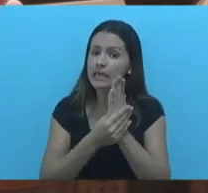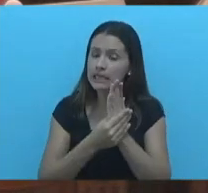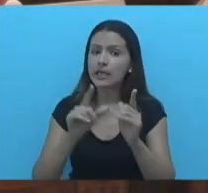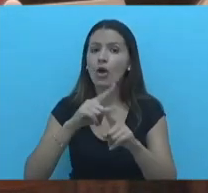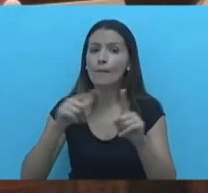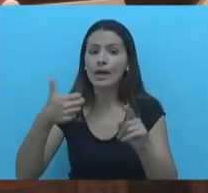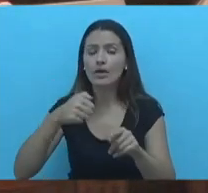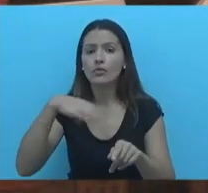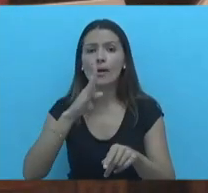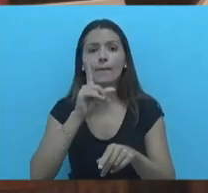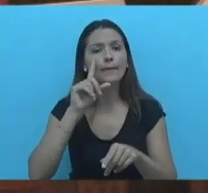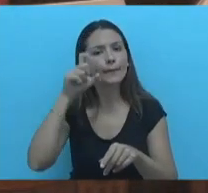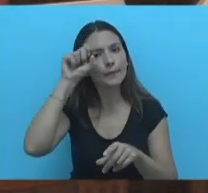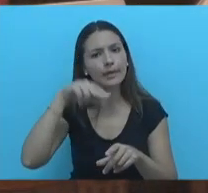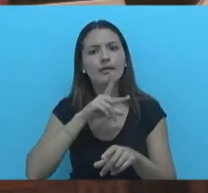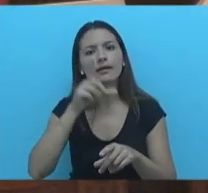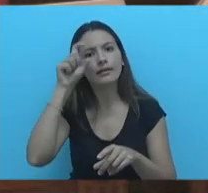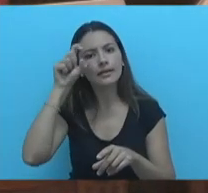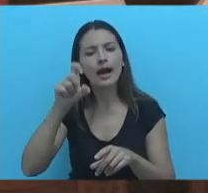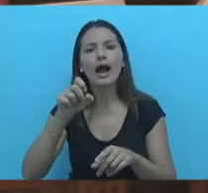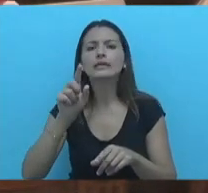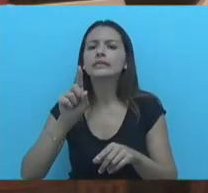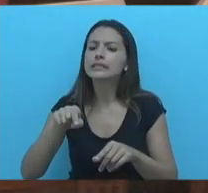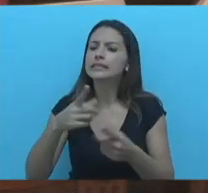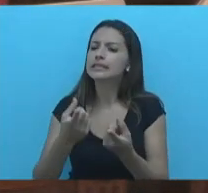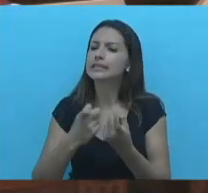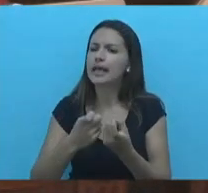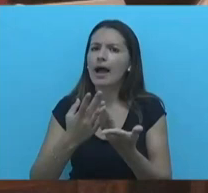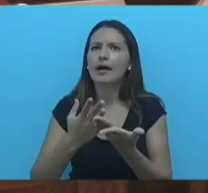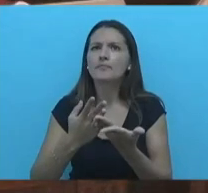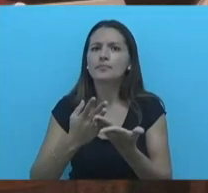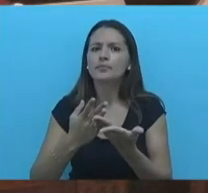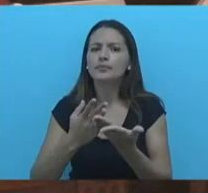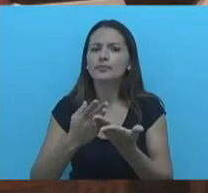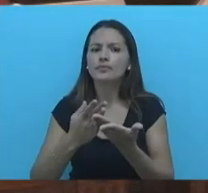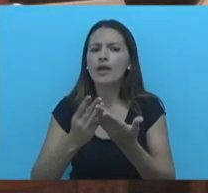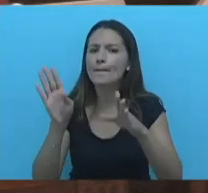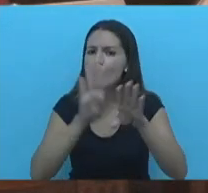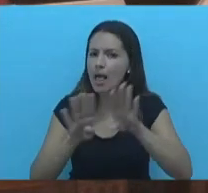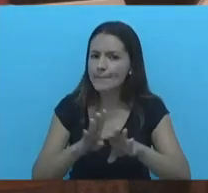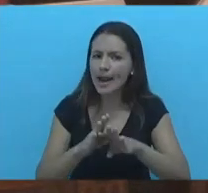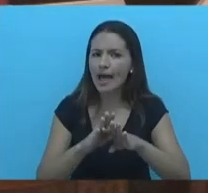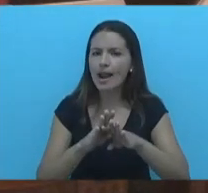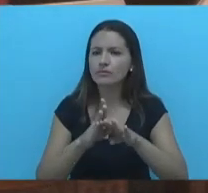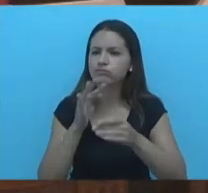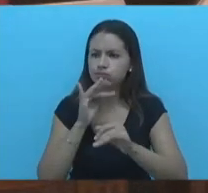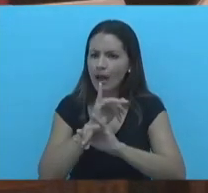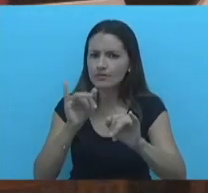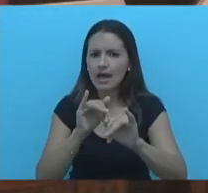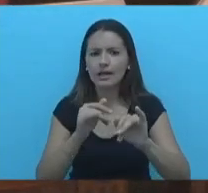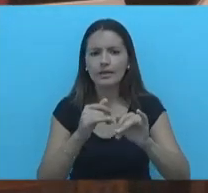que hace a la necesidad de una estadística en cuanto a los